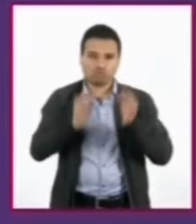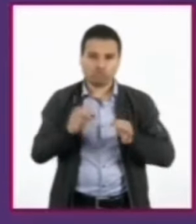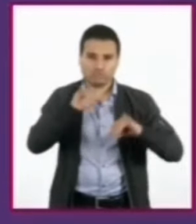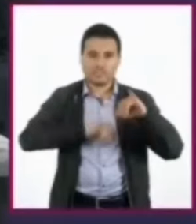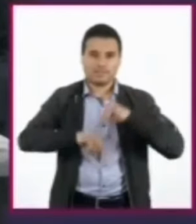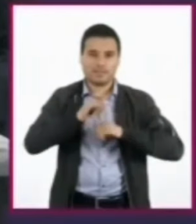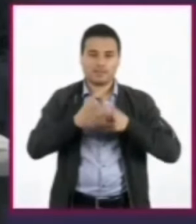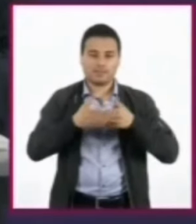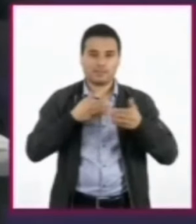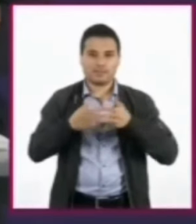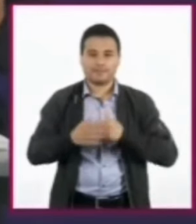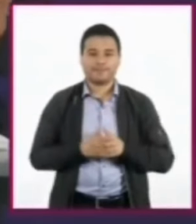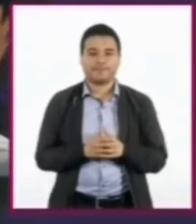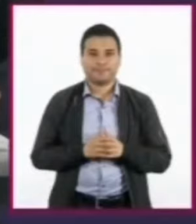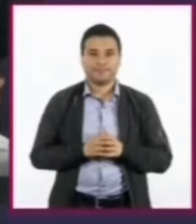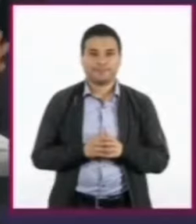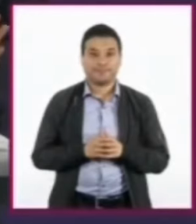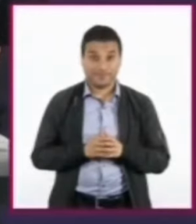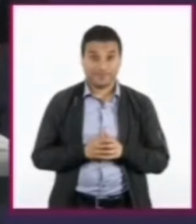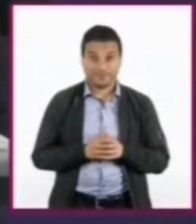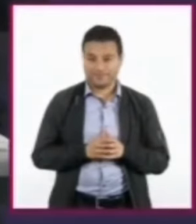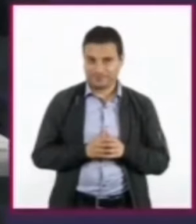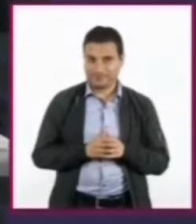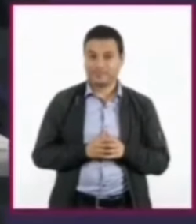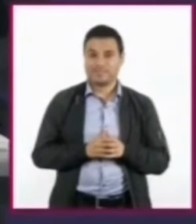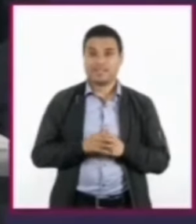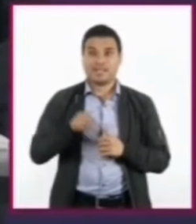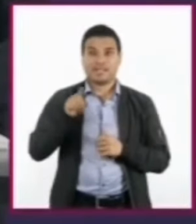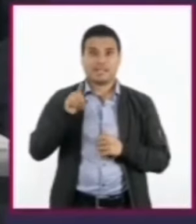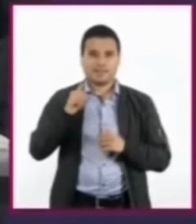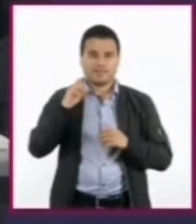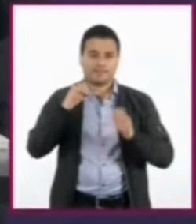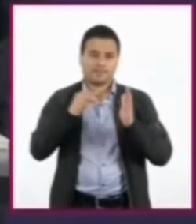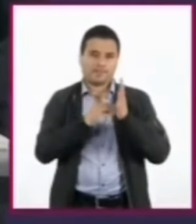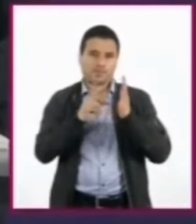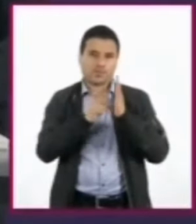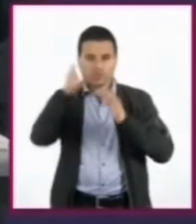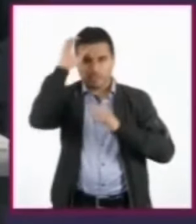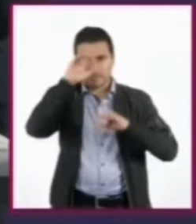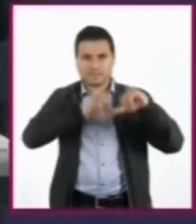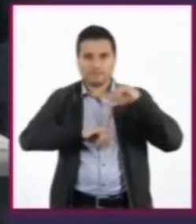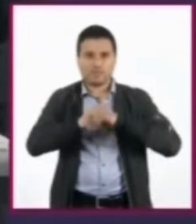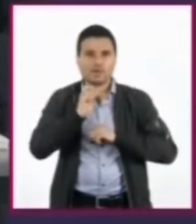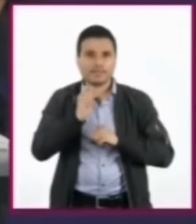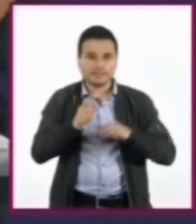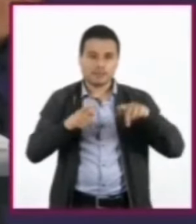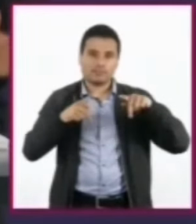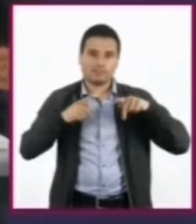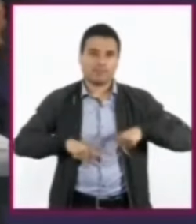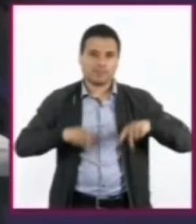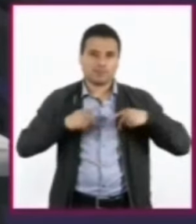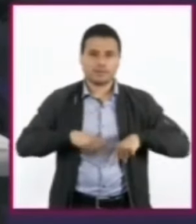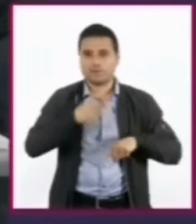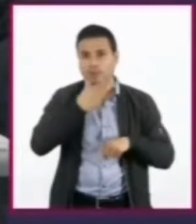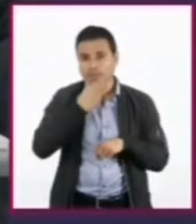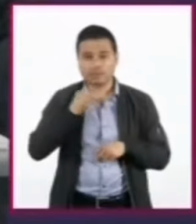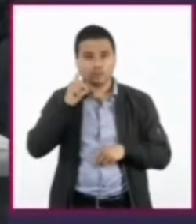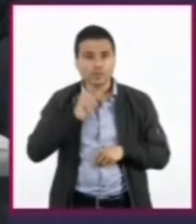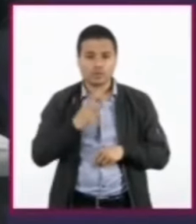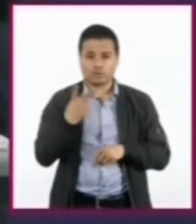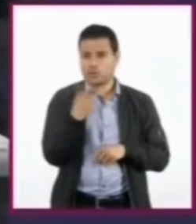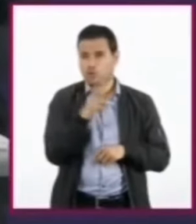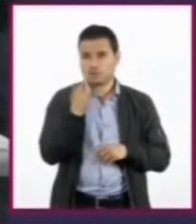moderna. Cabe señalar que el conocimiento científico es una construcción colectiva de mujeres y